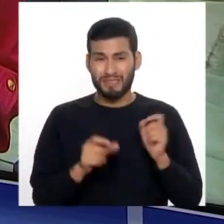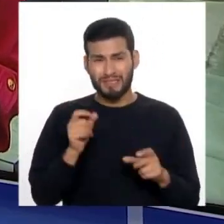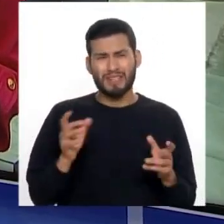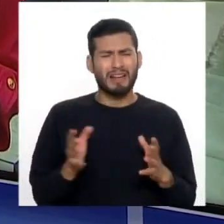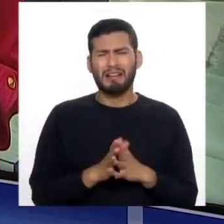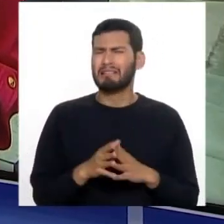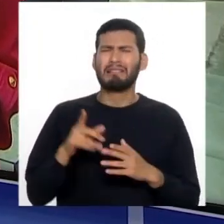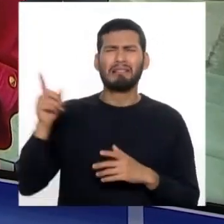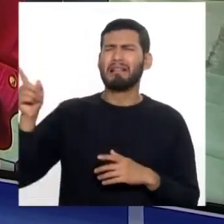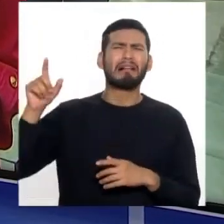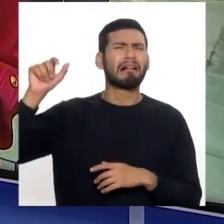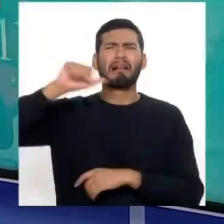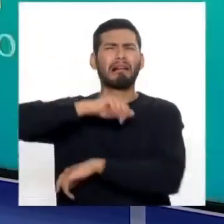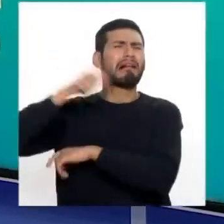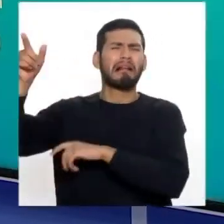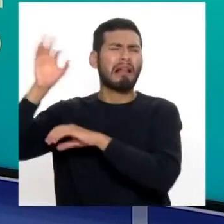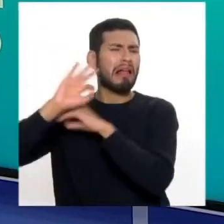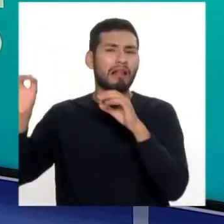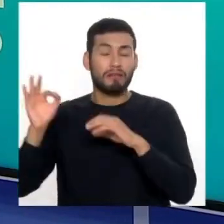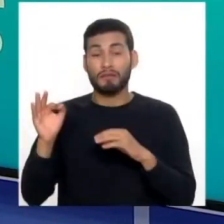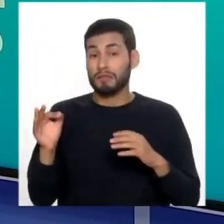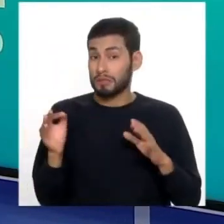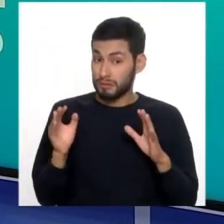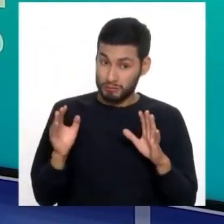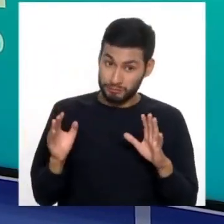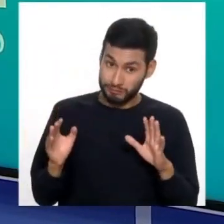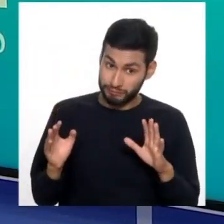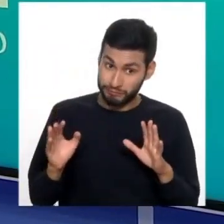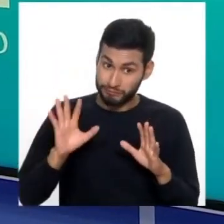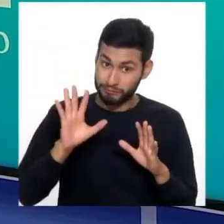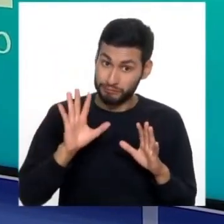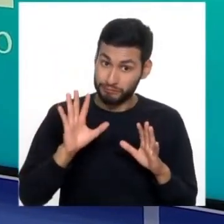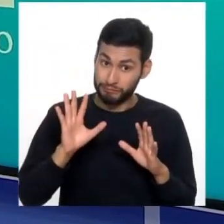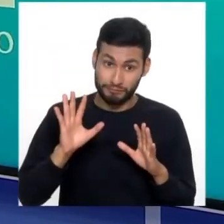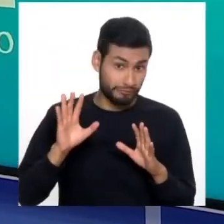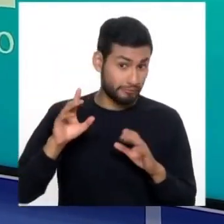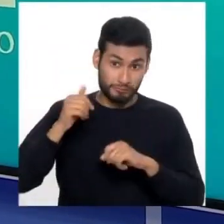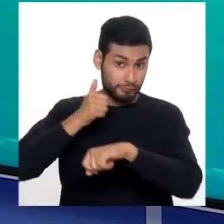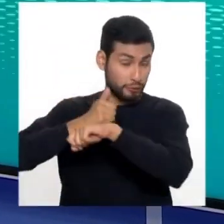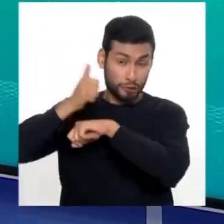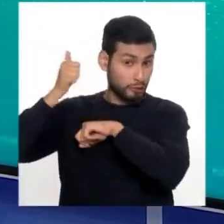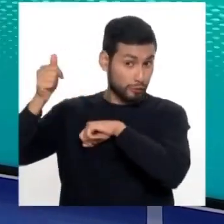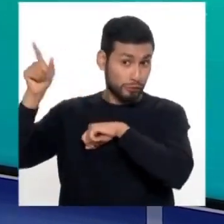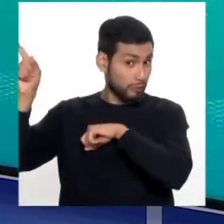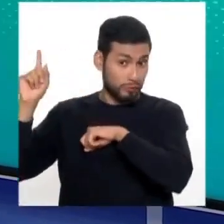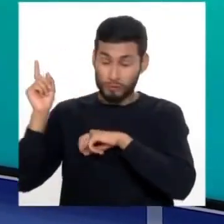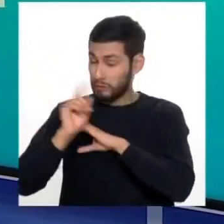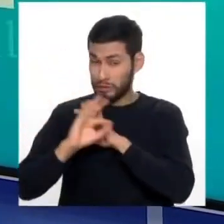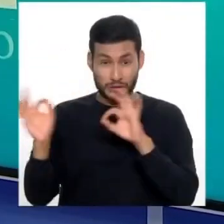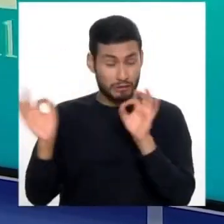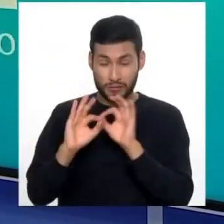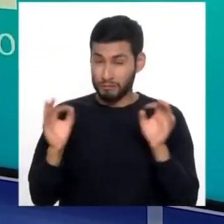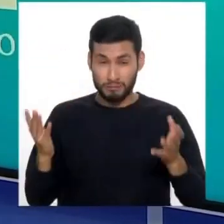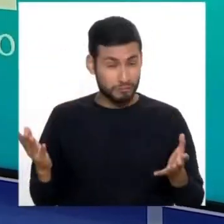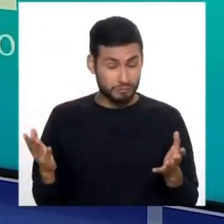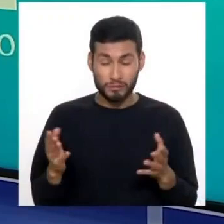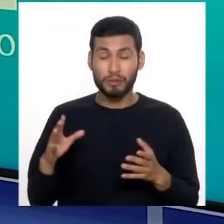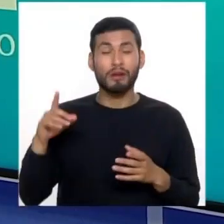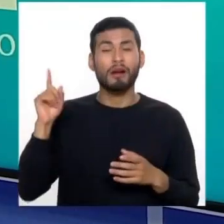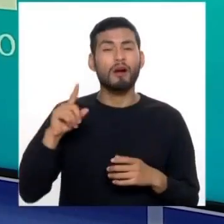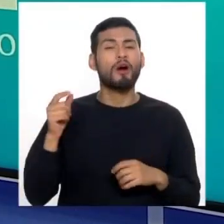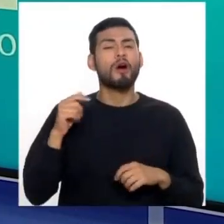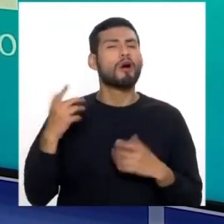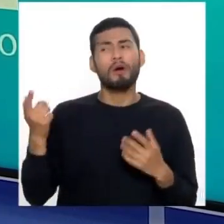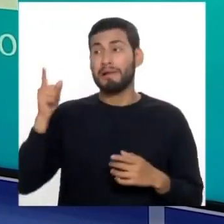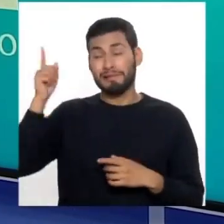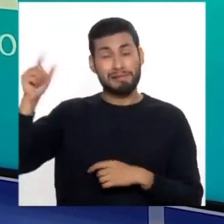las autoridades no hacen nada y ahí sí me van a disculpar. Pero en este caso las autoridades no tienen nada que ver porque ellos